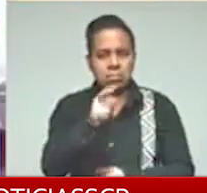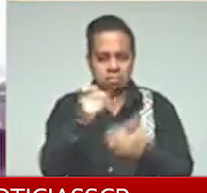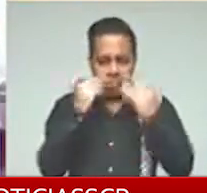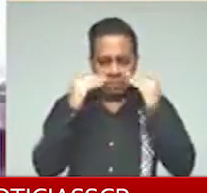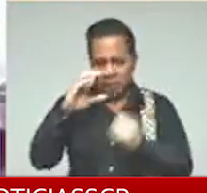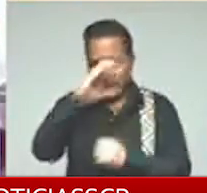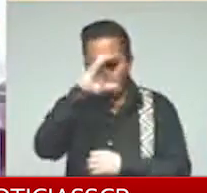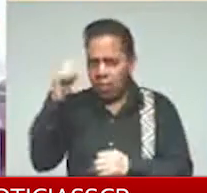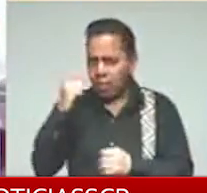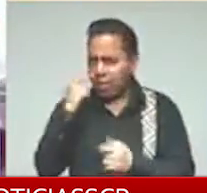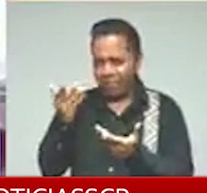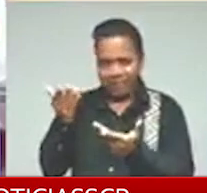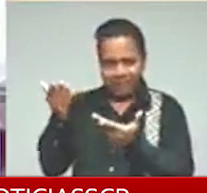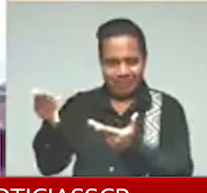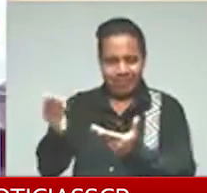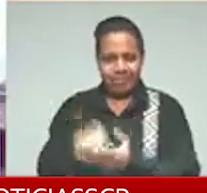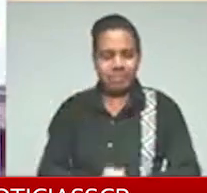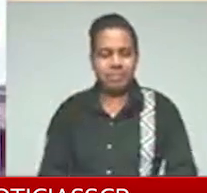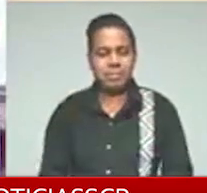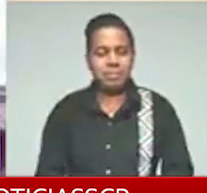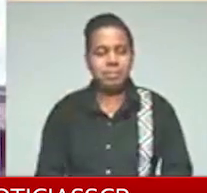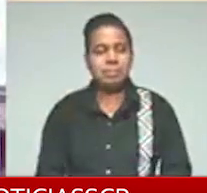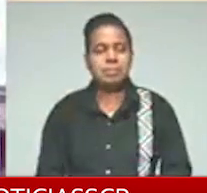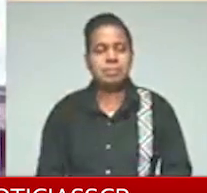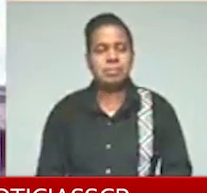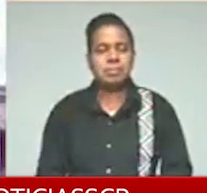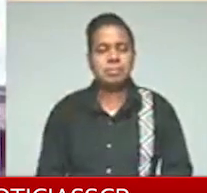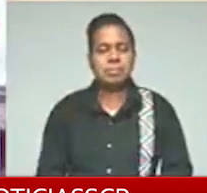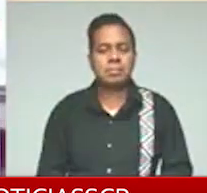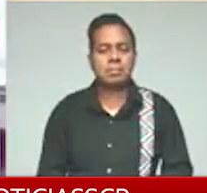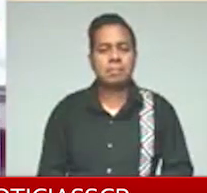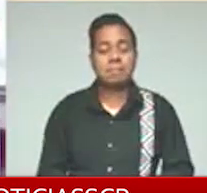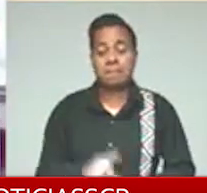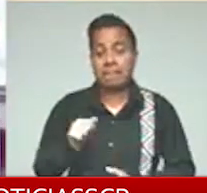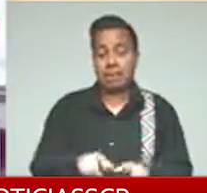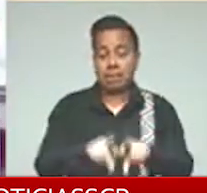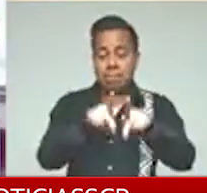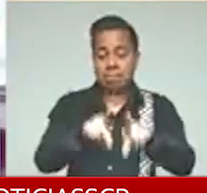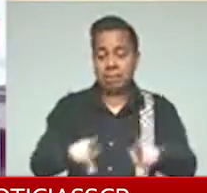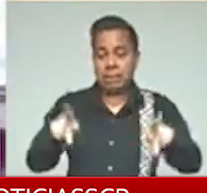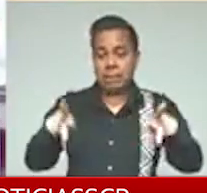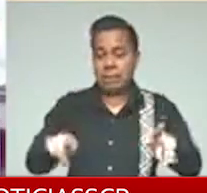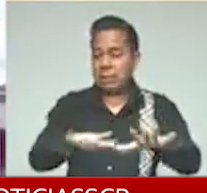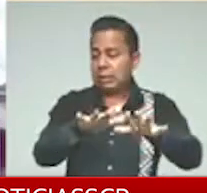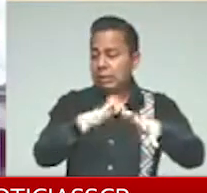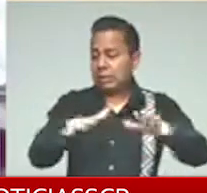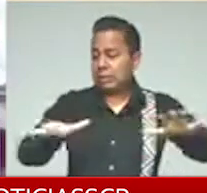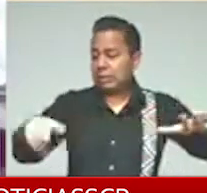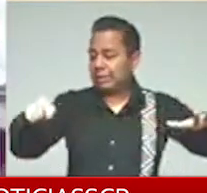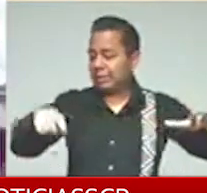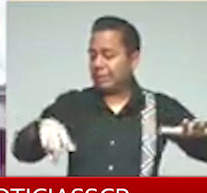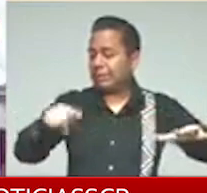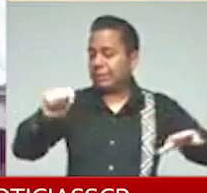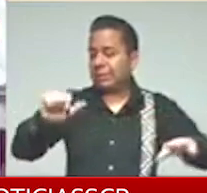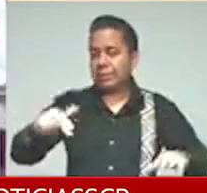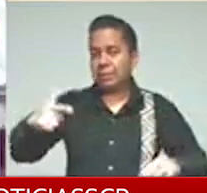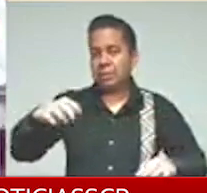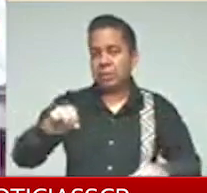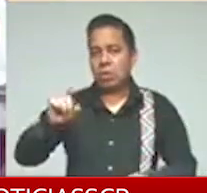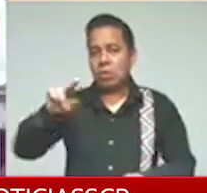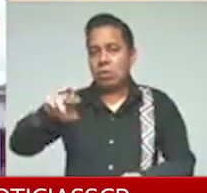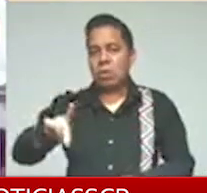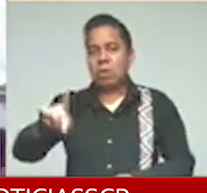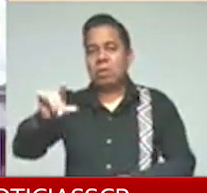las fotografías, llega a estas playas hermosas de Tangolunda y serán